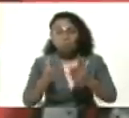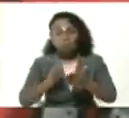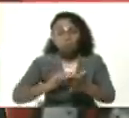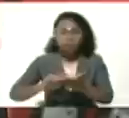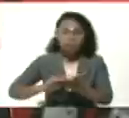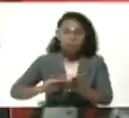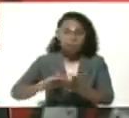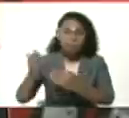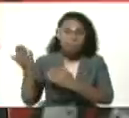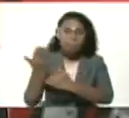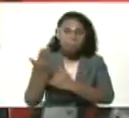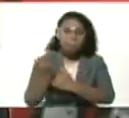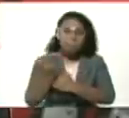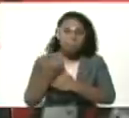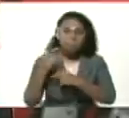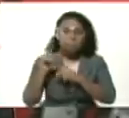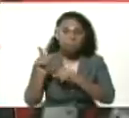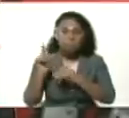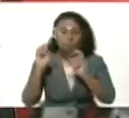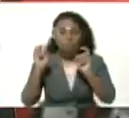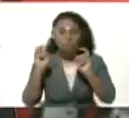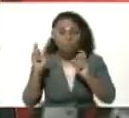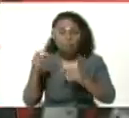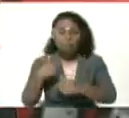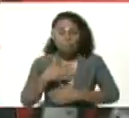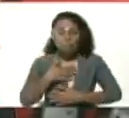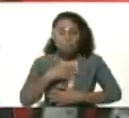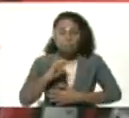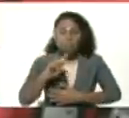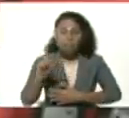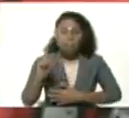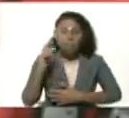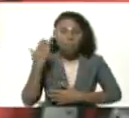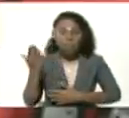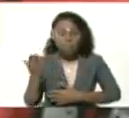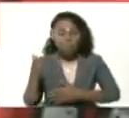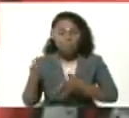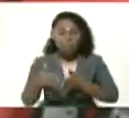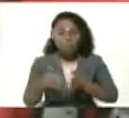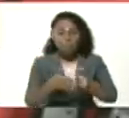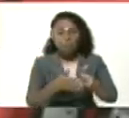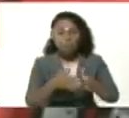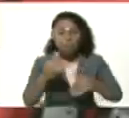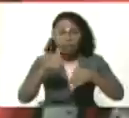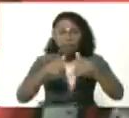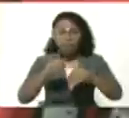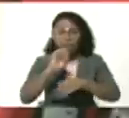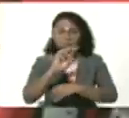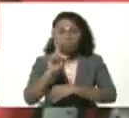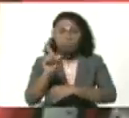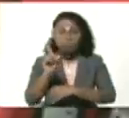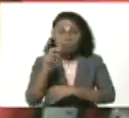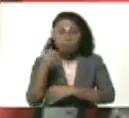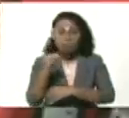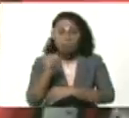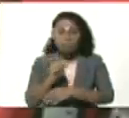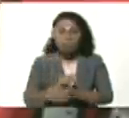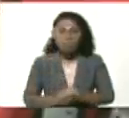las sanciones. Precisamente esa era mi pregunta. Y de camino a las elecciones del 21 de